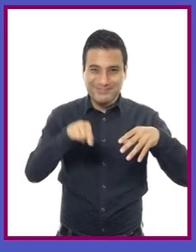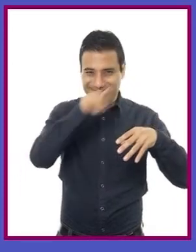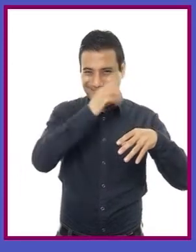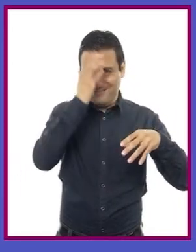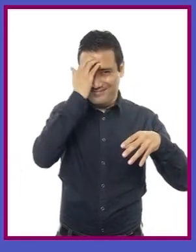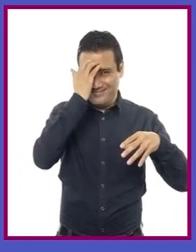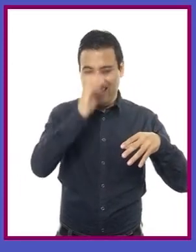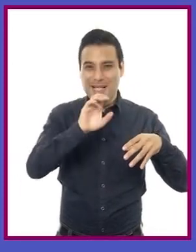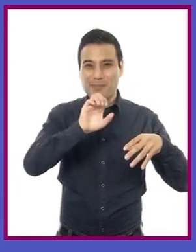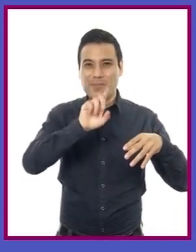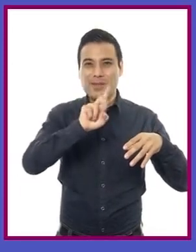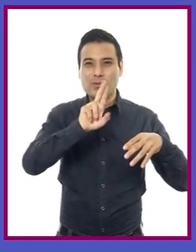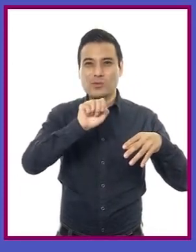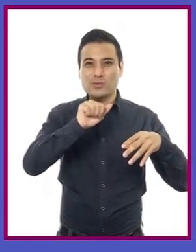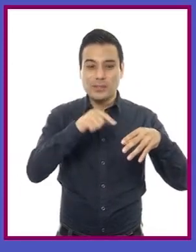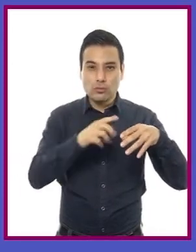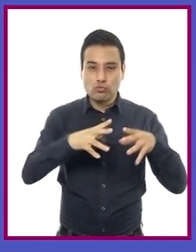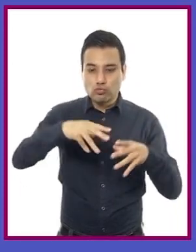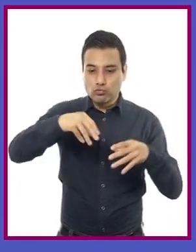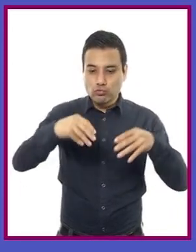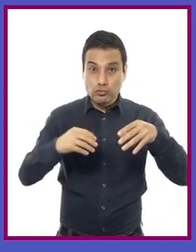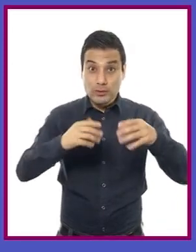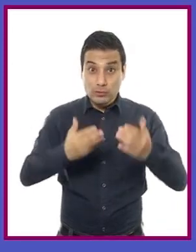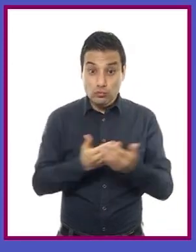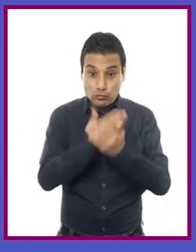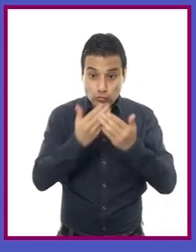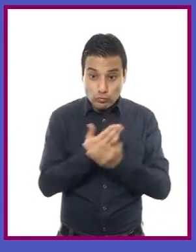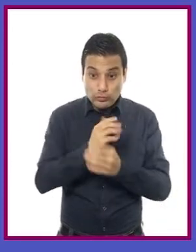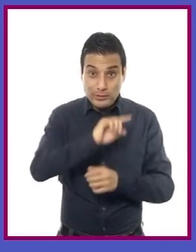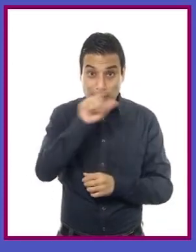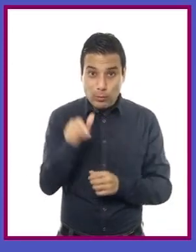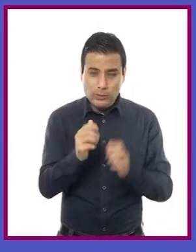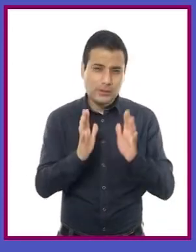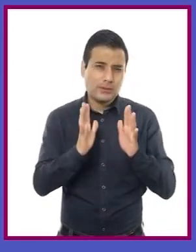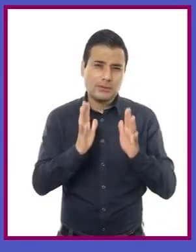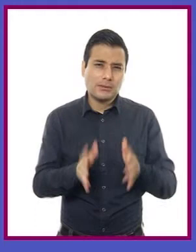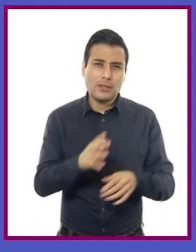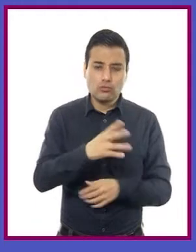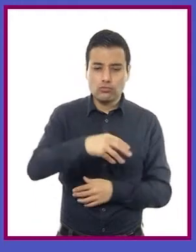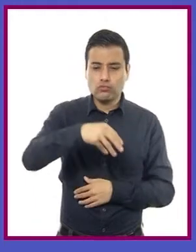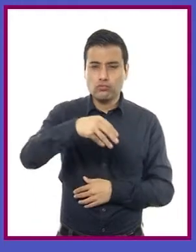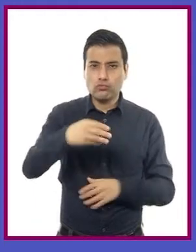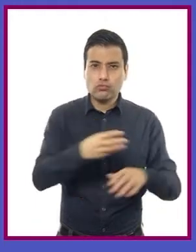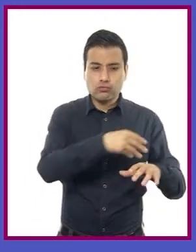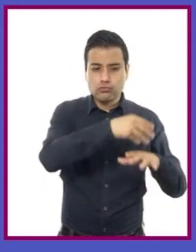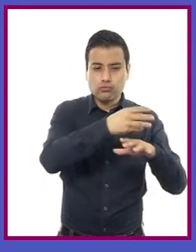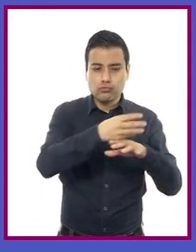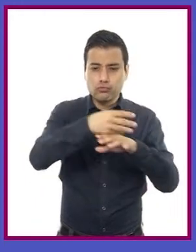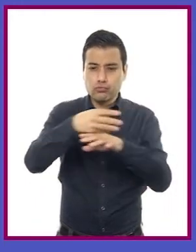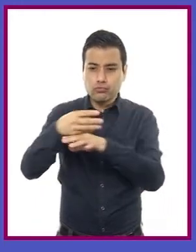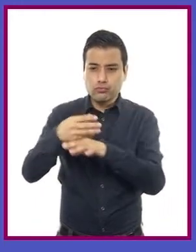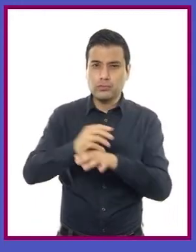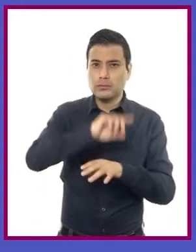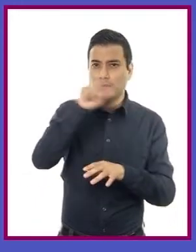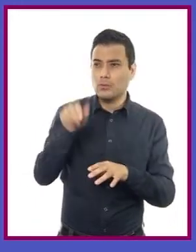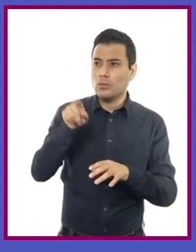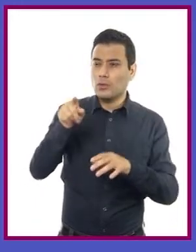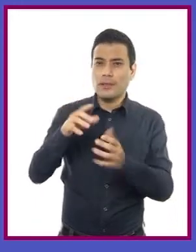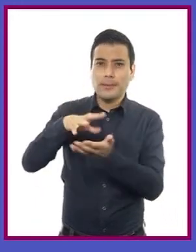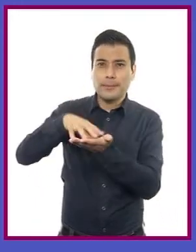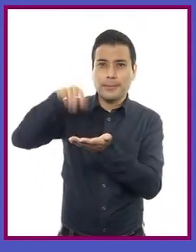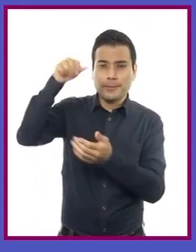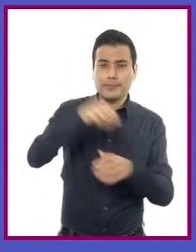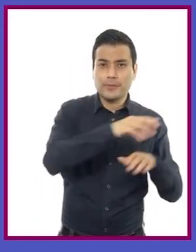medusas cumplen con su ciclo vital y después de eso se abandonan a la marea que las arrastra hacia la orilla.